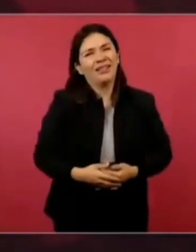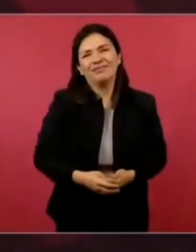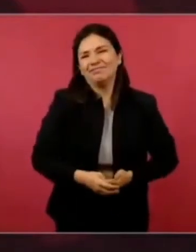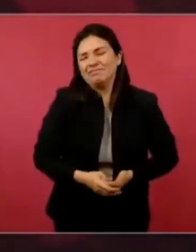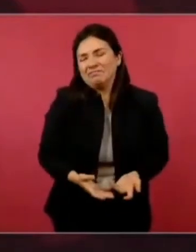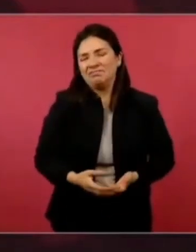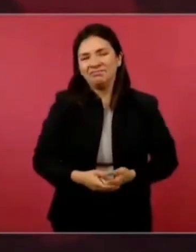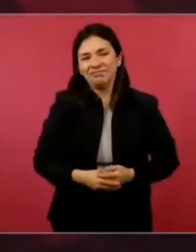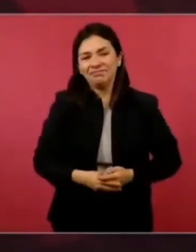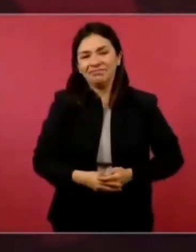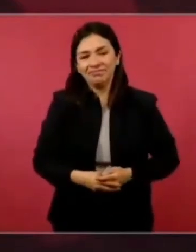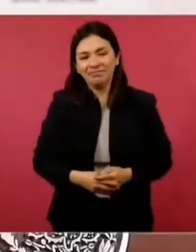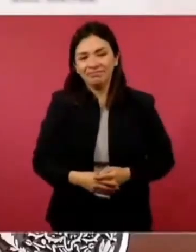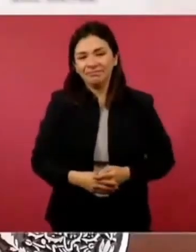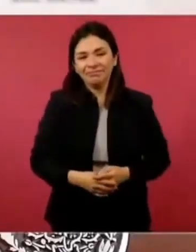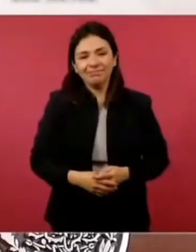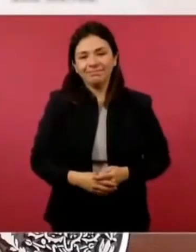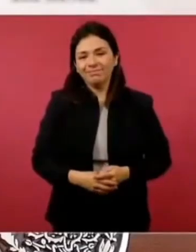Eh,